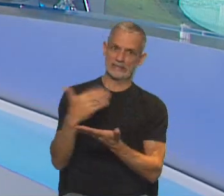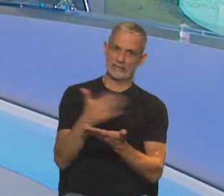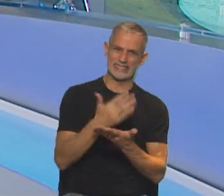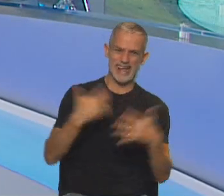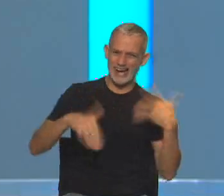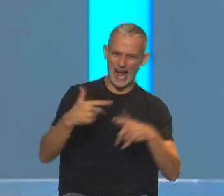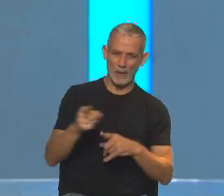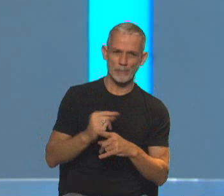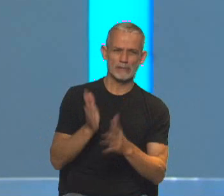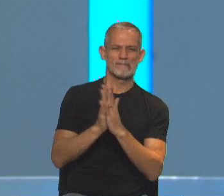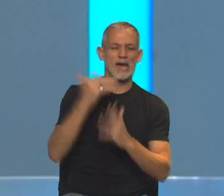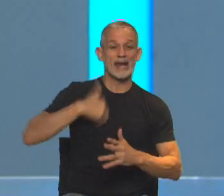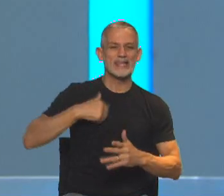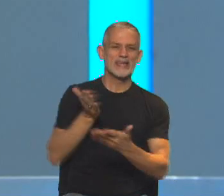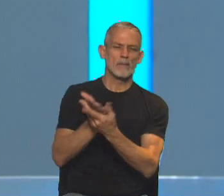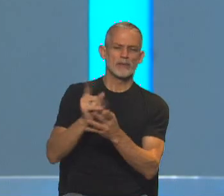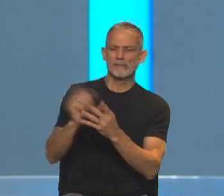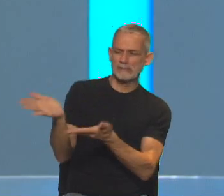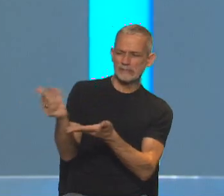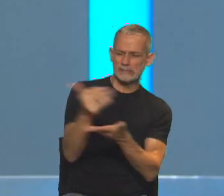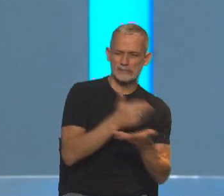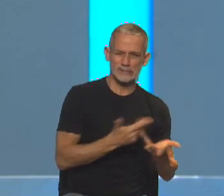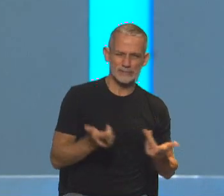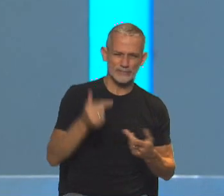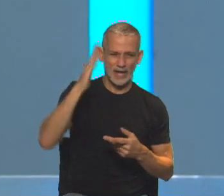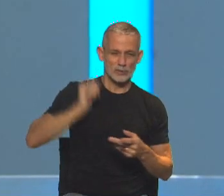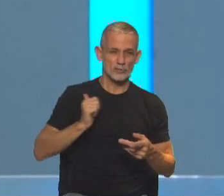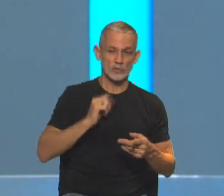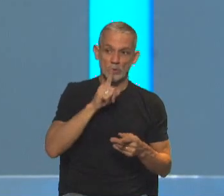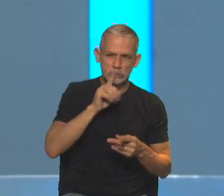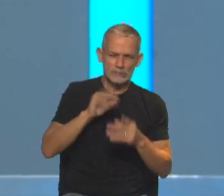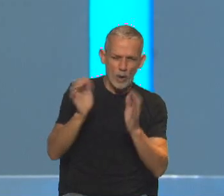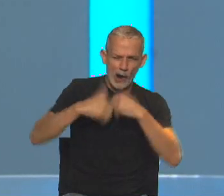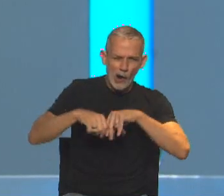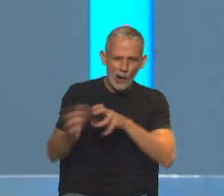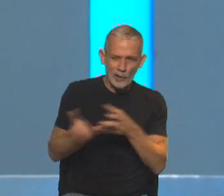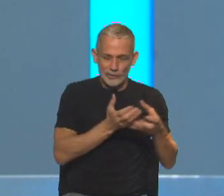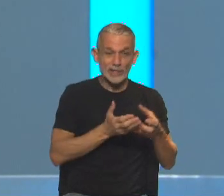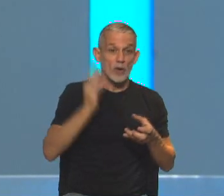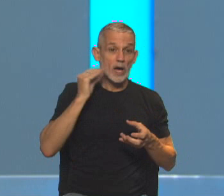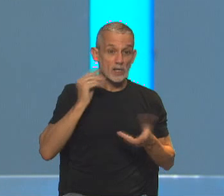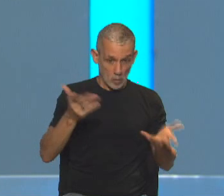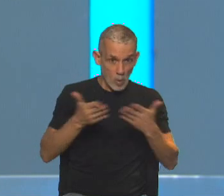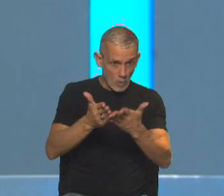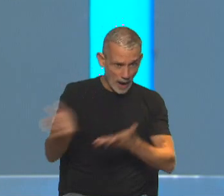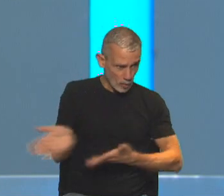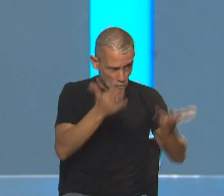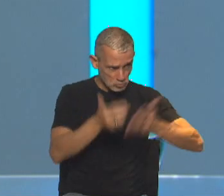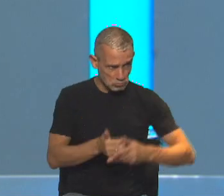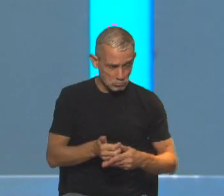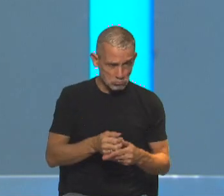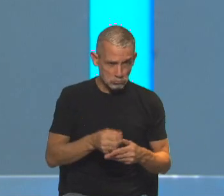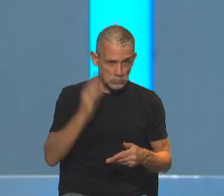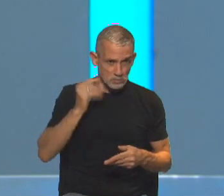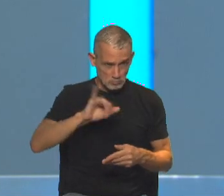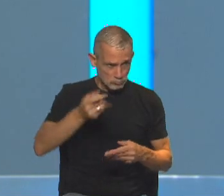posible, y Argentina les pidió en este sentido de evacuarlos en este cono de silencio, digamos. Gran Bretaña ofreció sus barcos para evacuar a los soldados